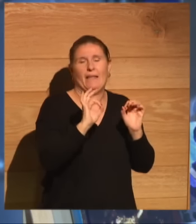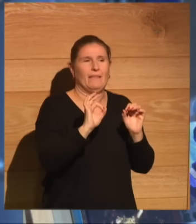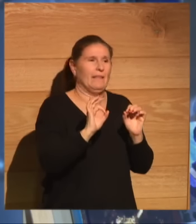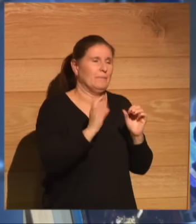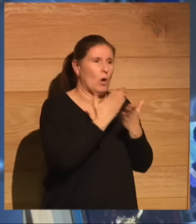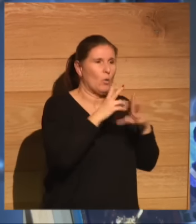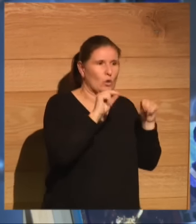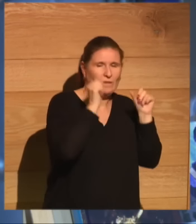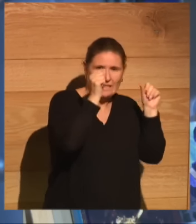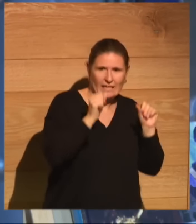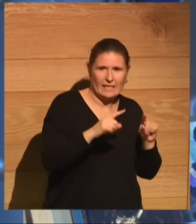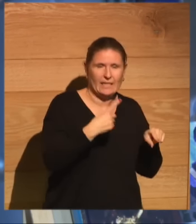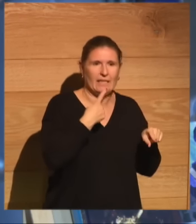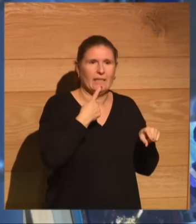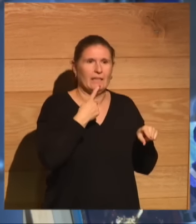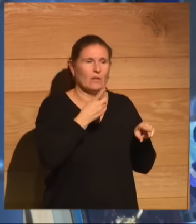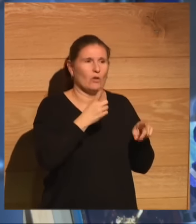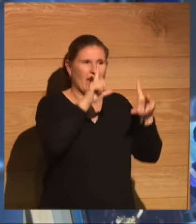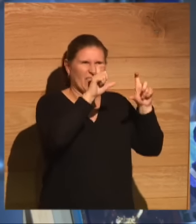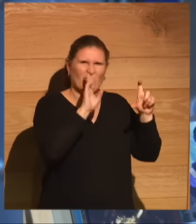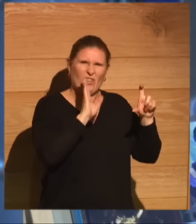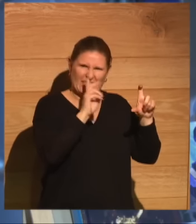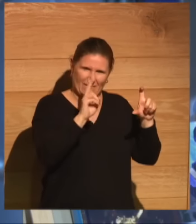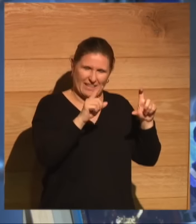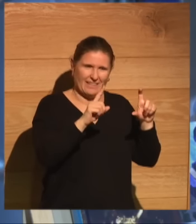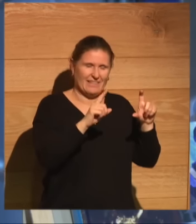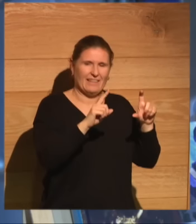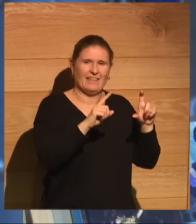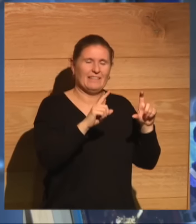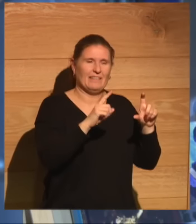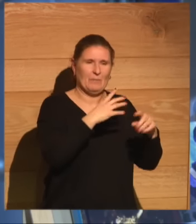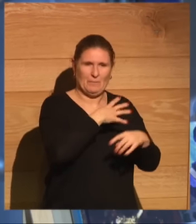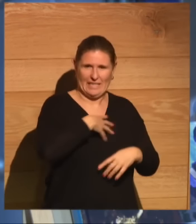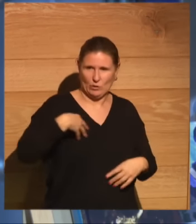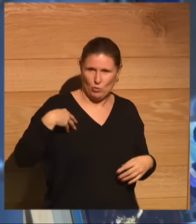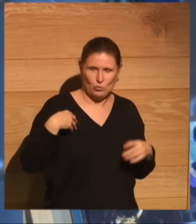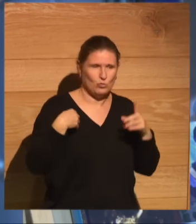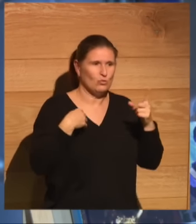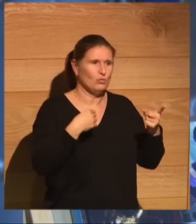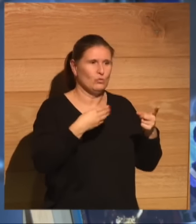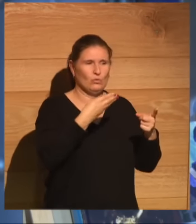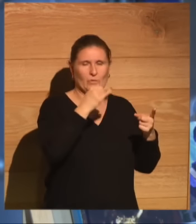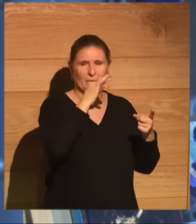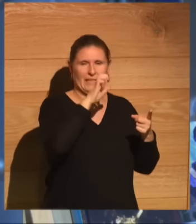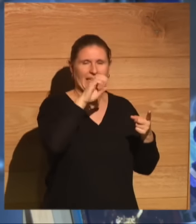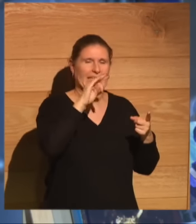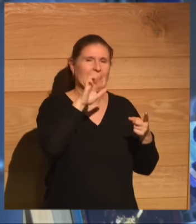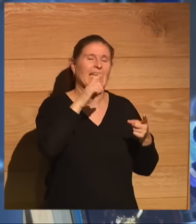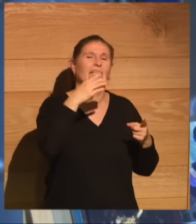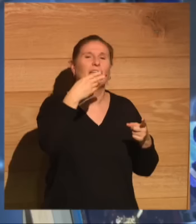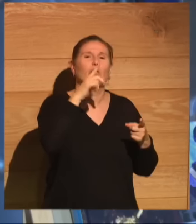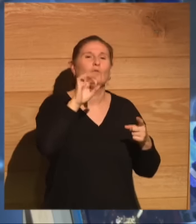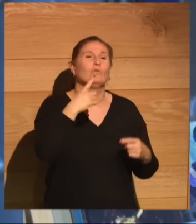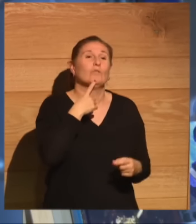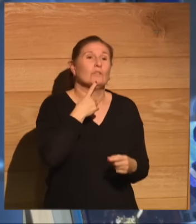de amarillo, como en la foto esa que se ve en Beetlejuice, que por eso la pone ahí, vestido de canario. Y cuando ves los cortitos que hacía en los que él